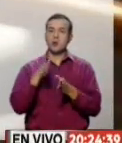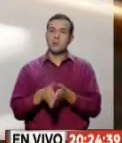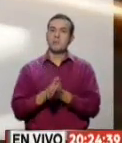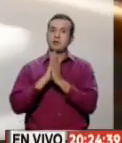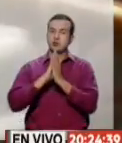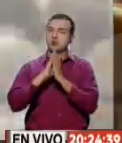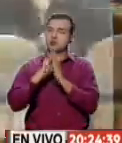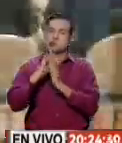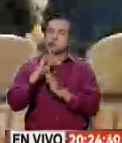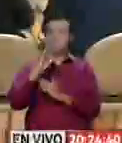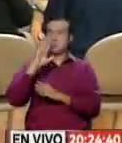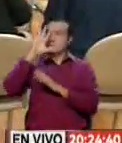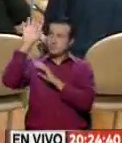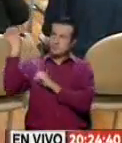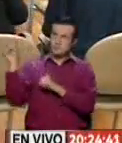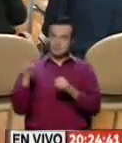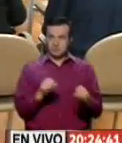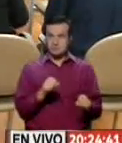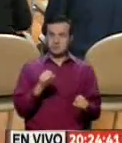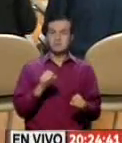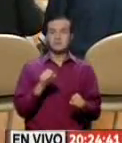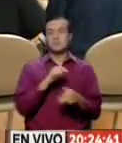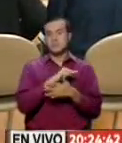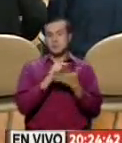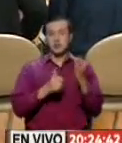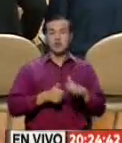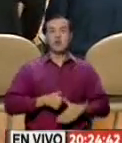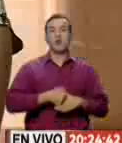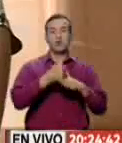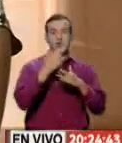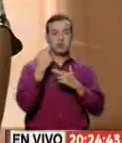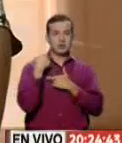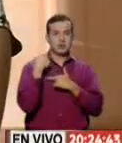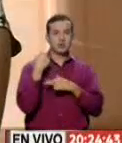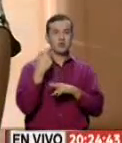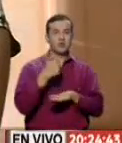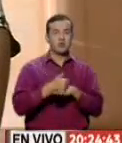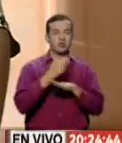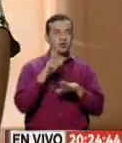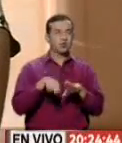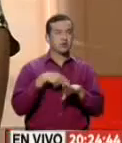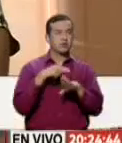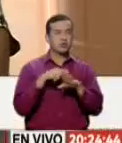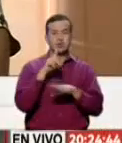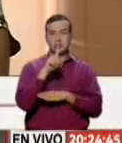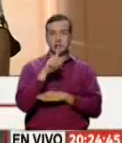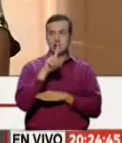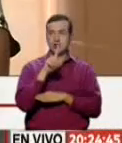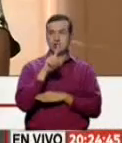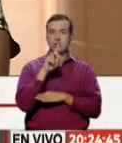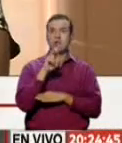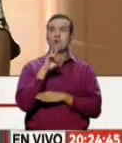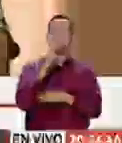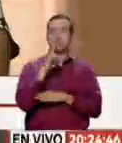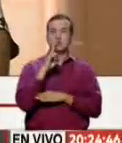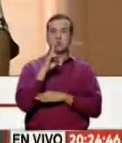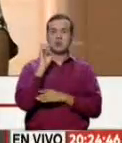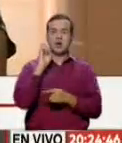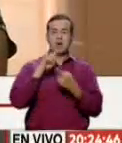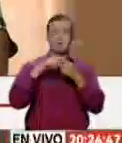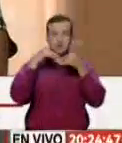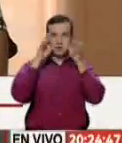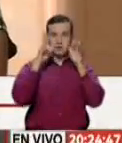de extradición, dichos trámites en manos de la Corte Nacional de Justicia. 116 a diciembre del 2018